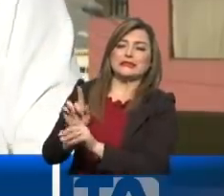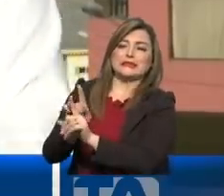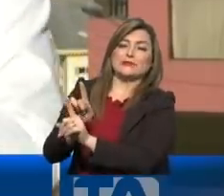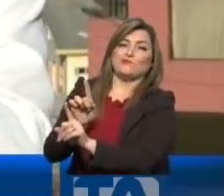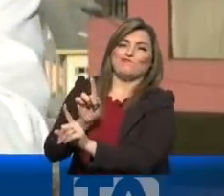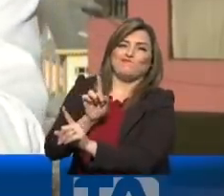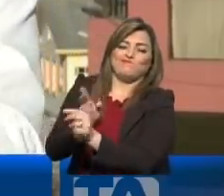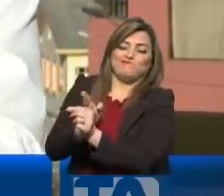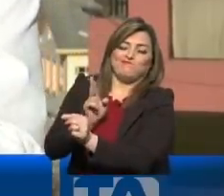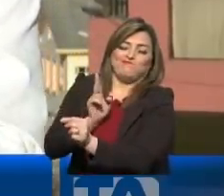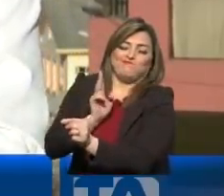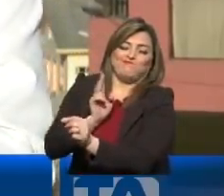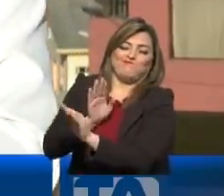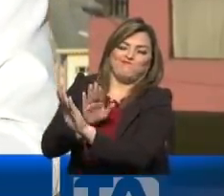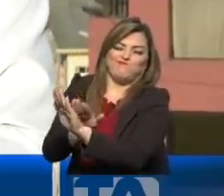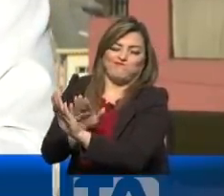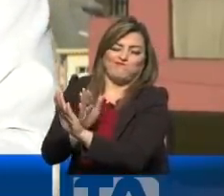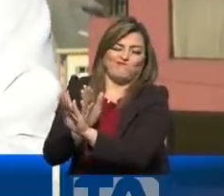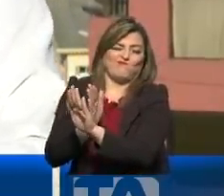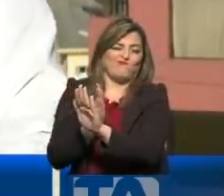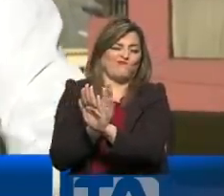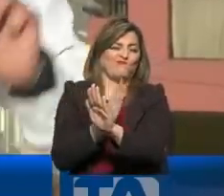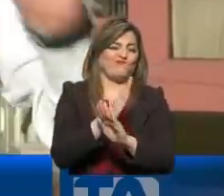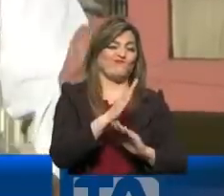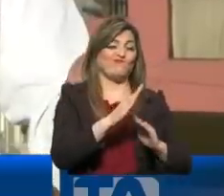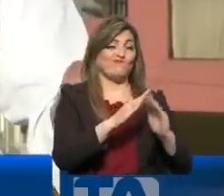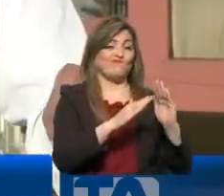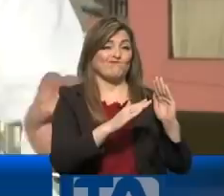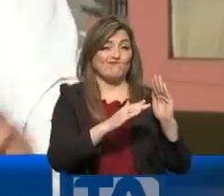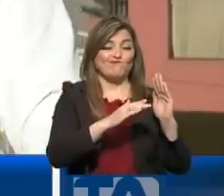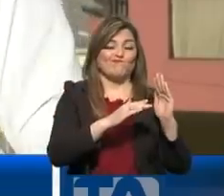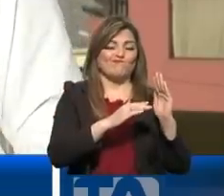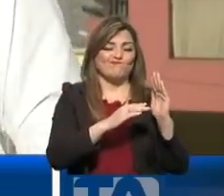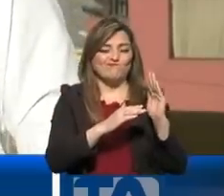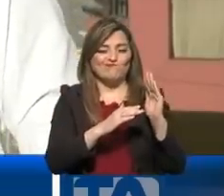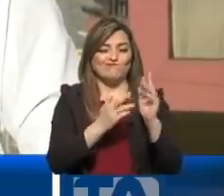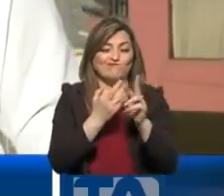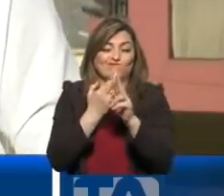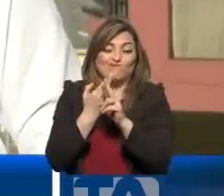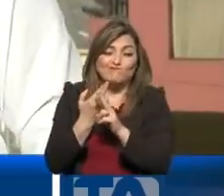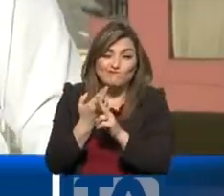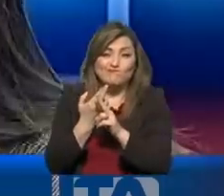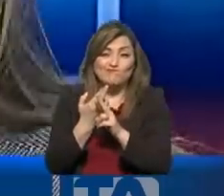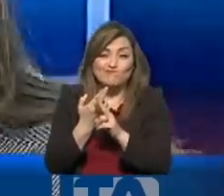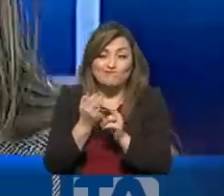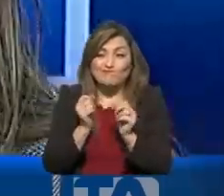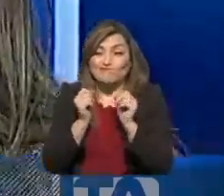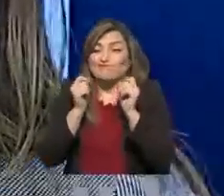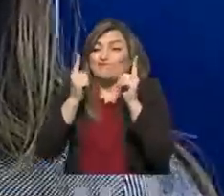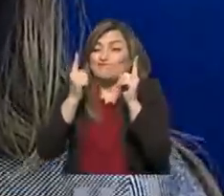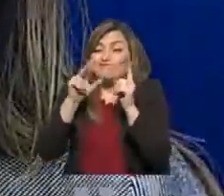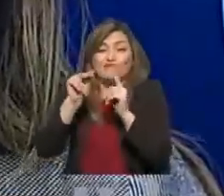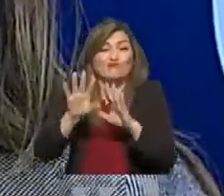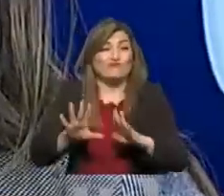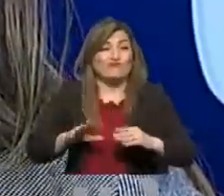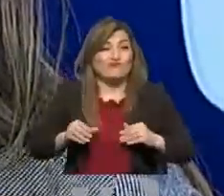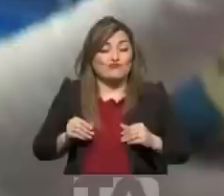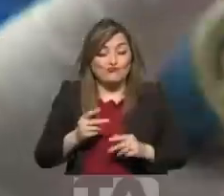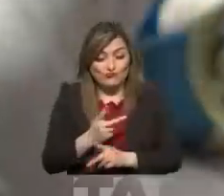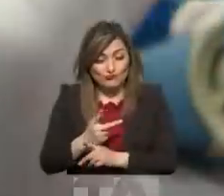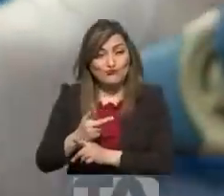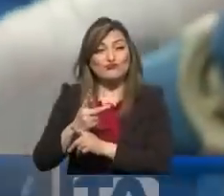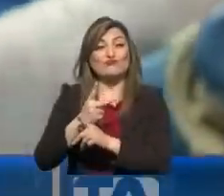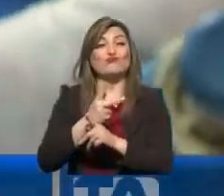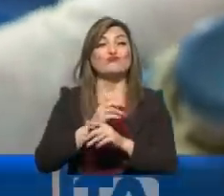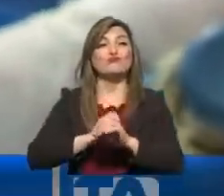distancia de una administración cuyas respuestas resultan insólitas y hasta inaceptables. La concejala Mónica Sandoval tiene una